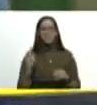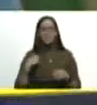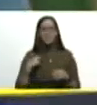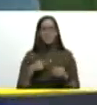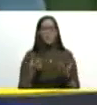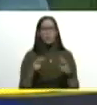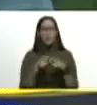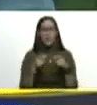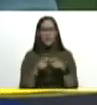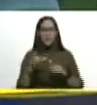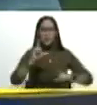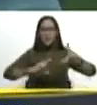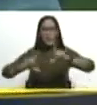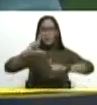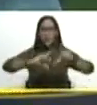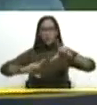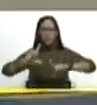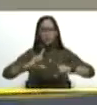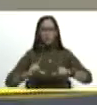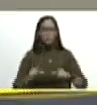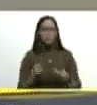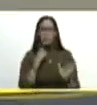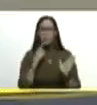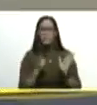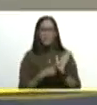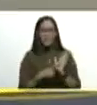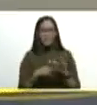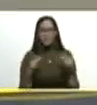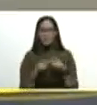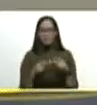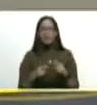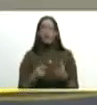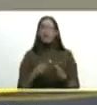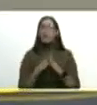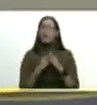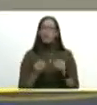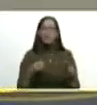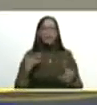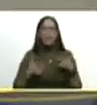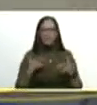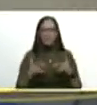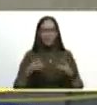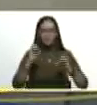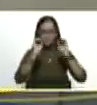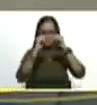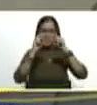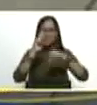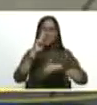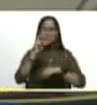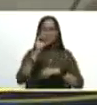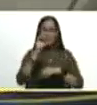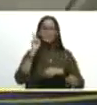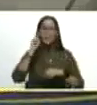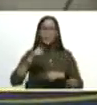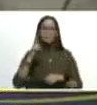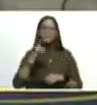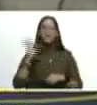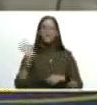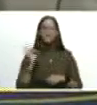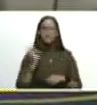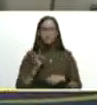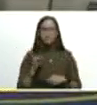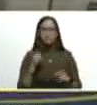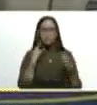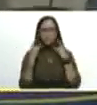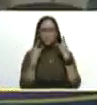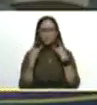equipo de laboratorio totalmente equipado con todos los reactivos y un equipo de rayos X 100% operativo. Es así,